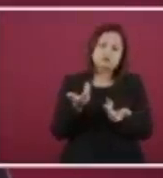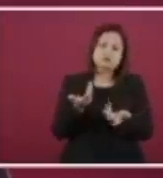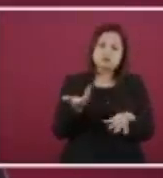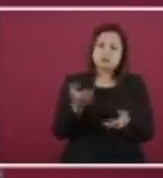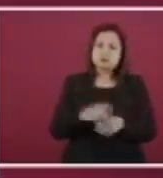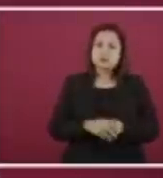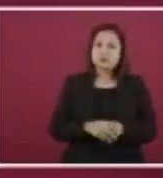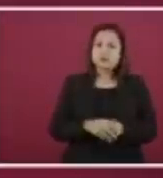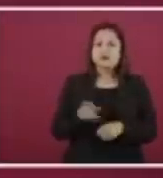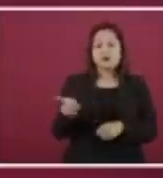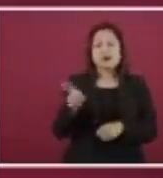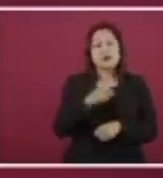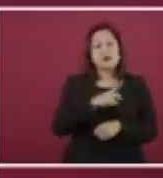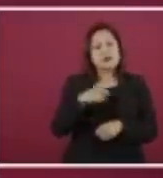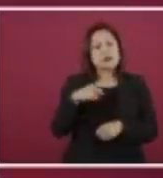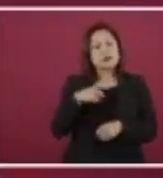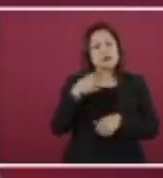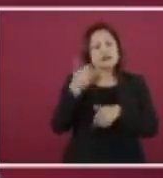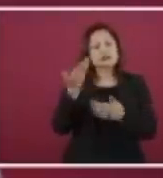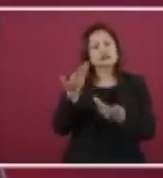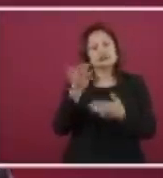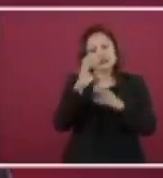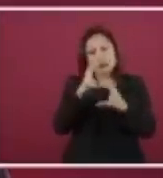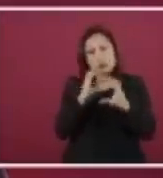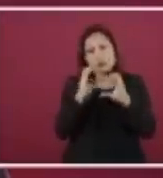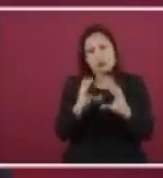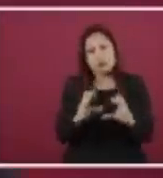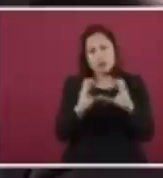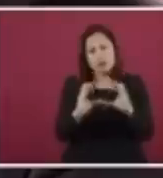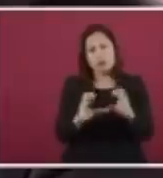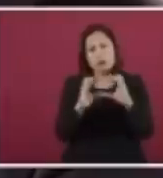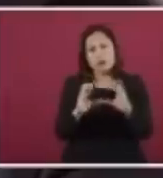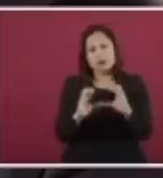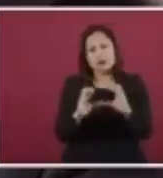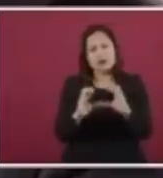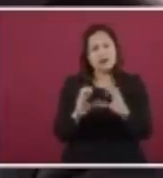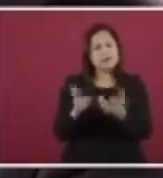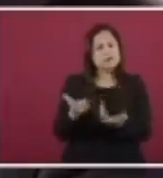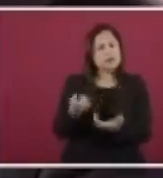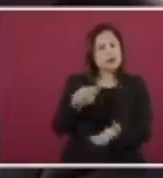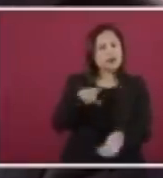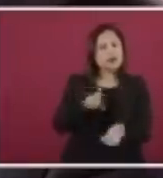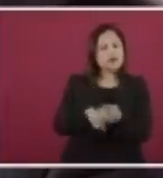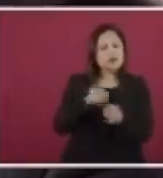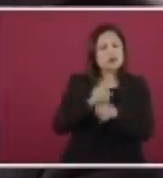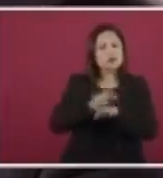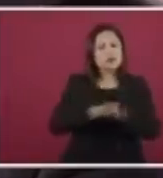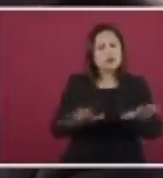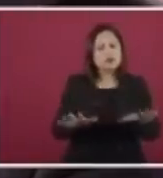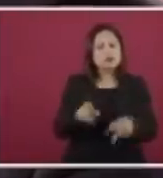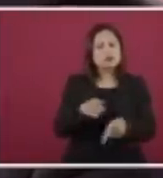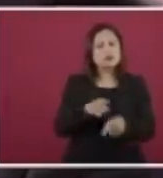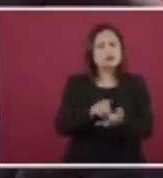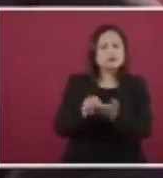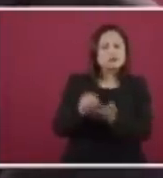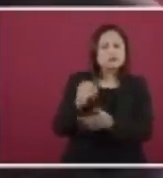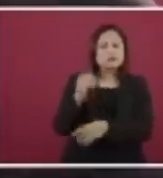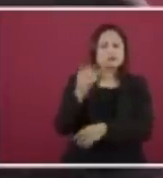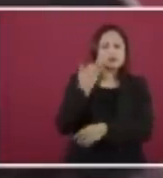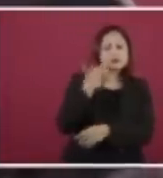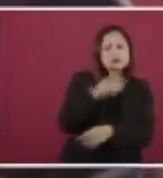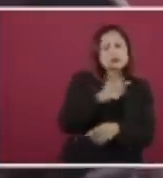que cuidaran que no existieran estas redes